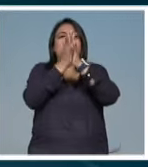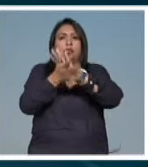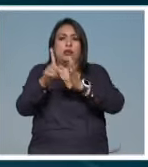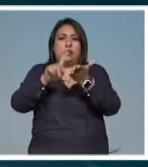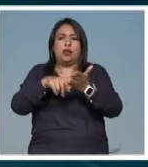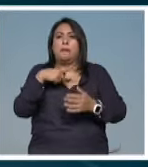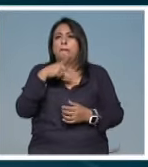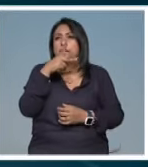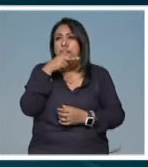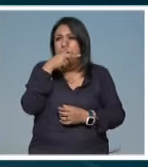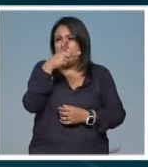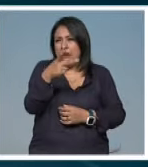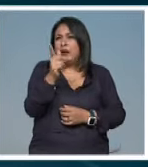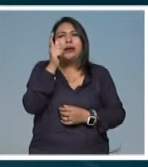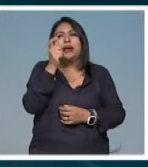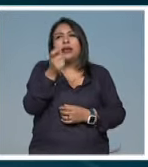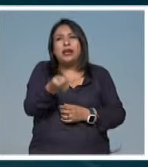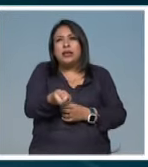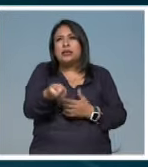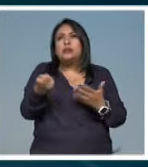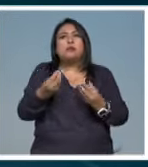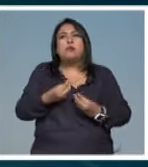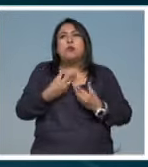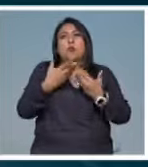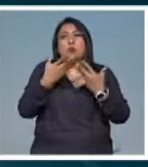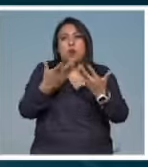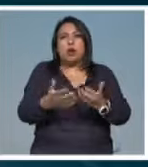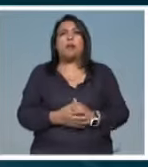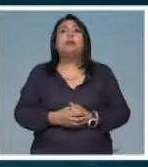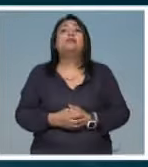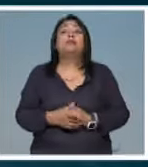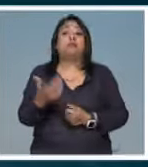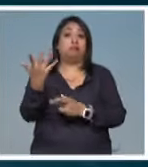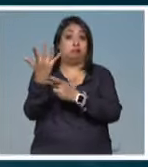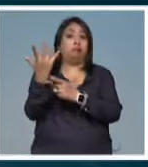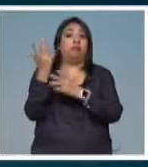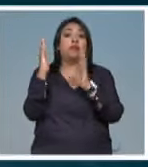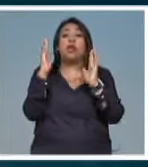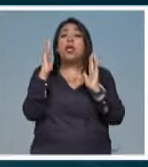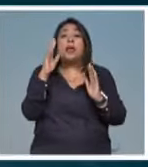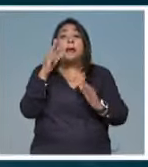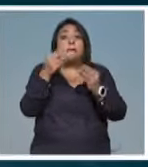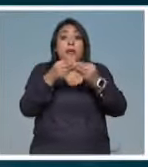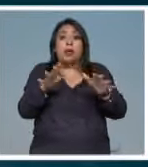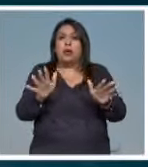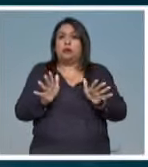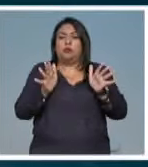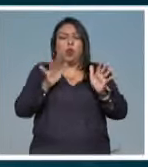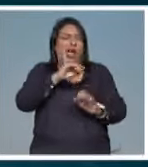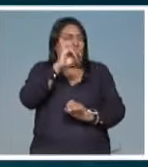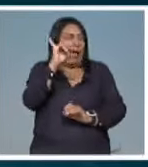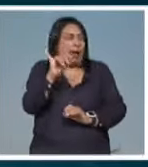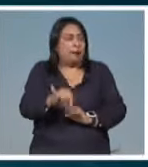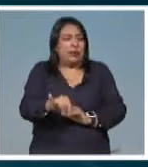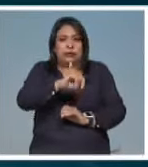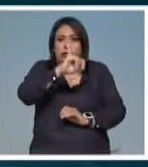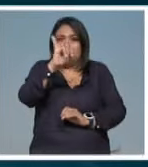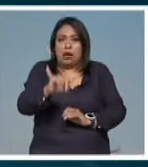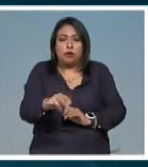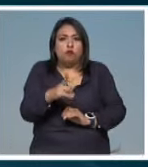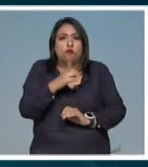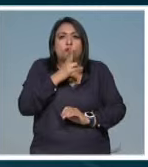de la palabra en un poema, ¿no? Y ella me decía, nunca pierdas el asombro, Francisco, nunca lo